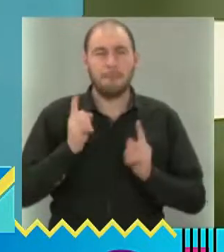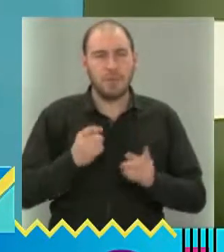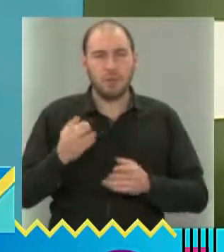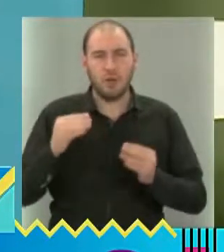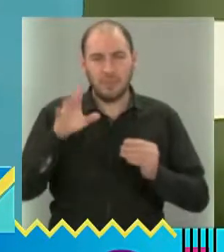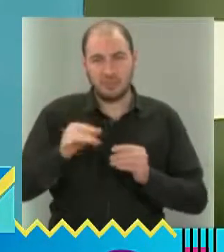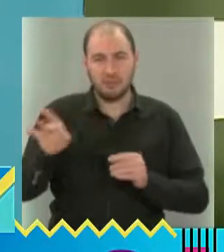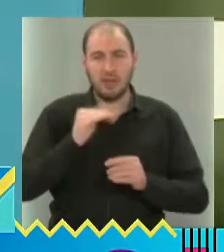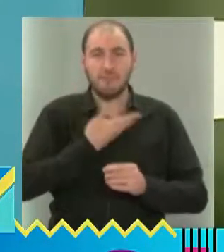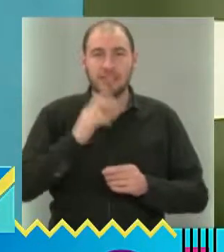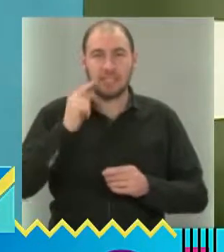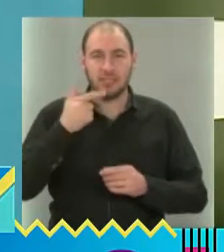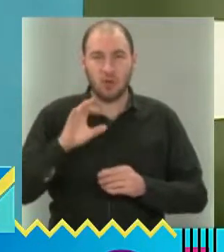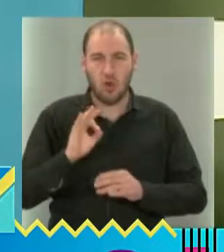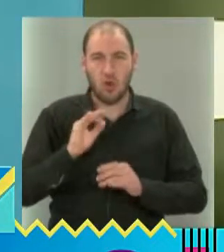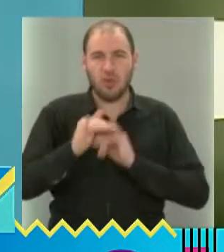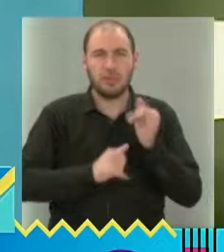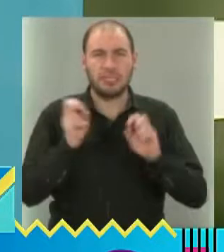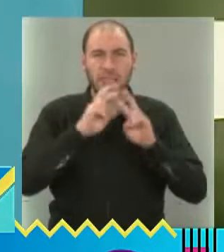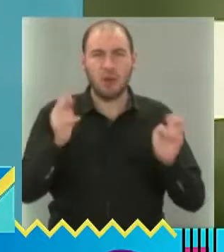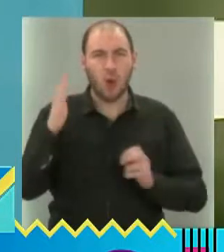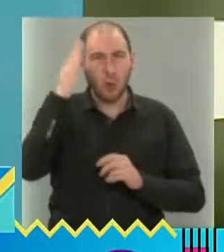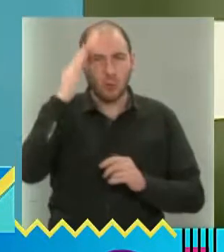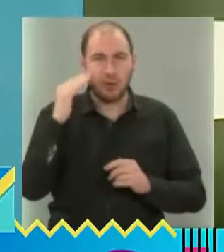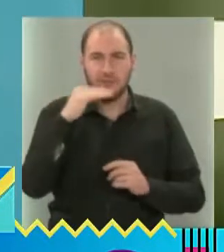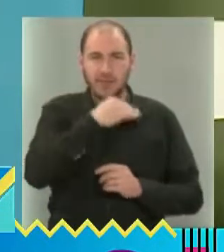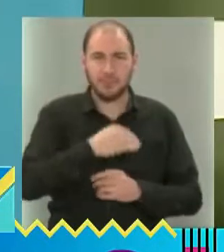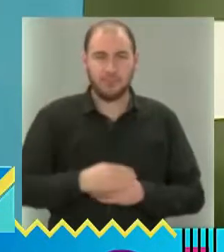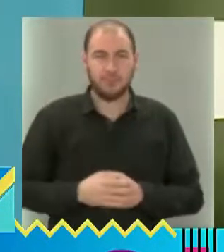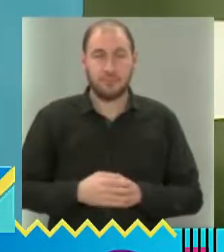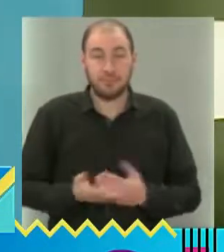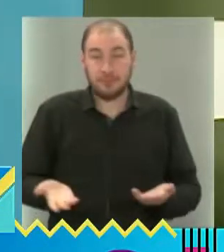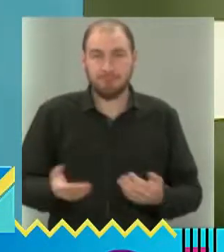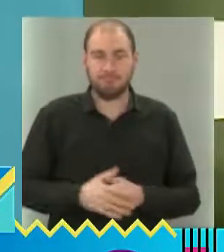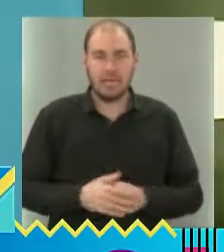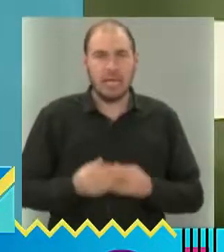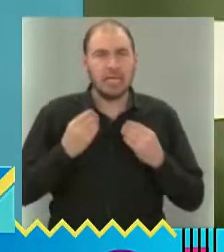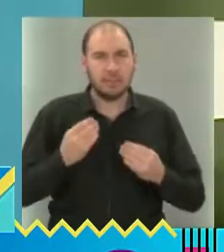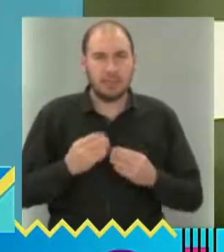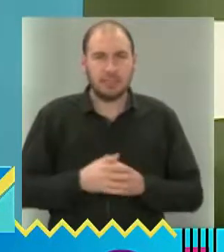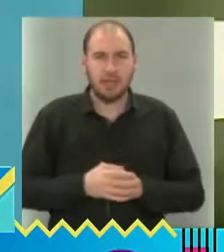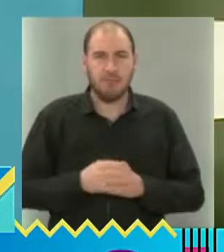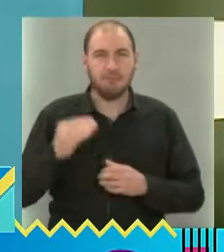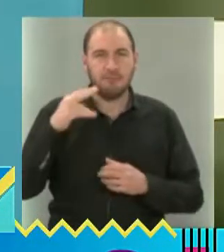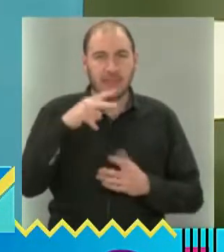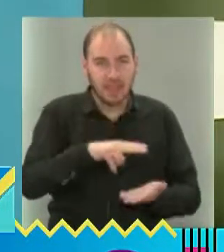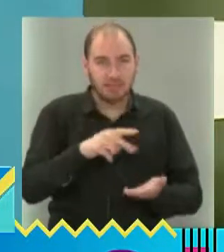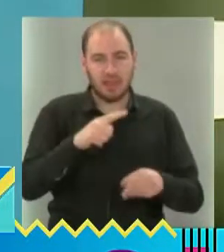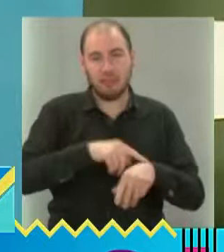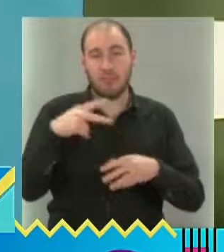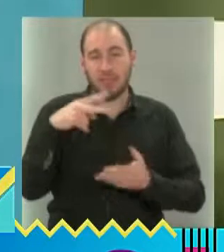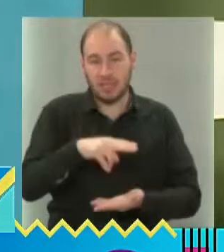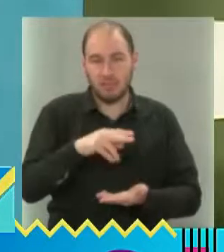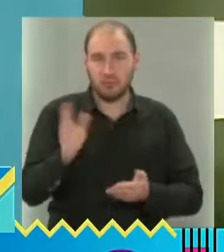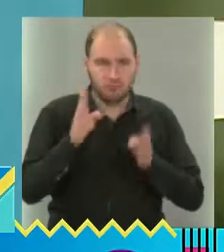dijo nuestro invitado Francisco, que tiene que ver con el factor cultural de la vitivinicultura. Pero bueno, ¿qué pasa? Está bien, en la vendimia, en la época de vendimia,